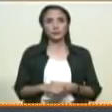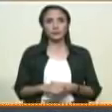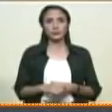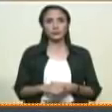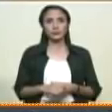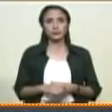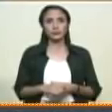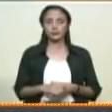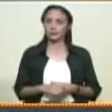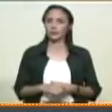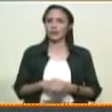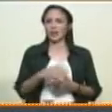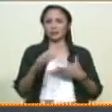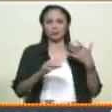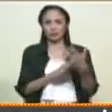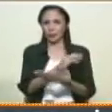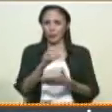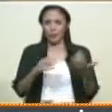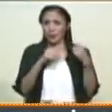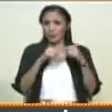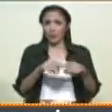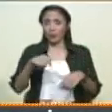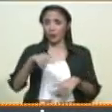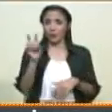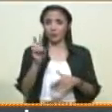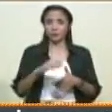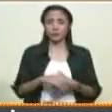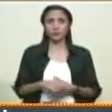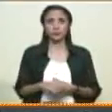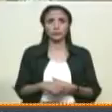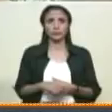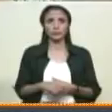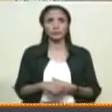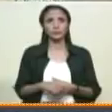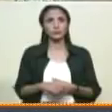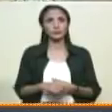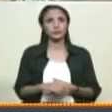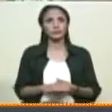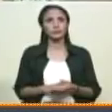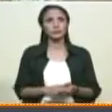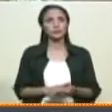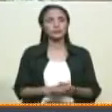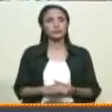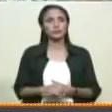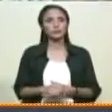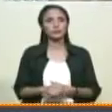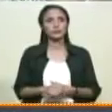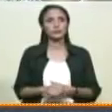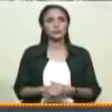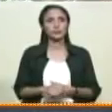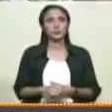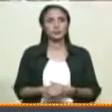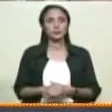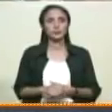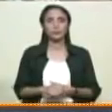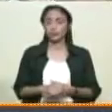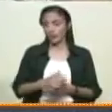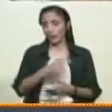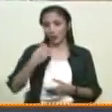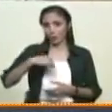Tratando de sembrar el caos en esta tierra digo en América y el Caribe. Nosotros somos un